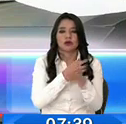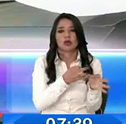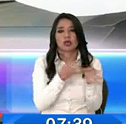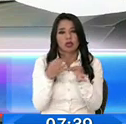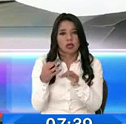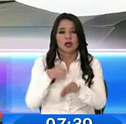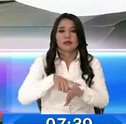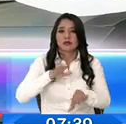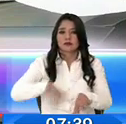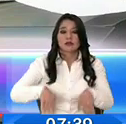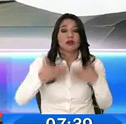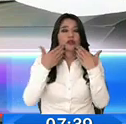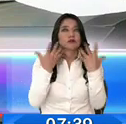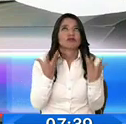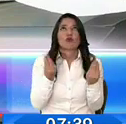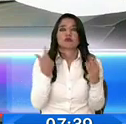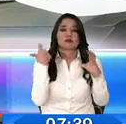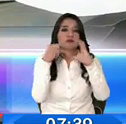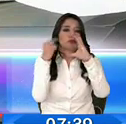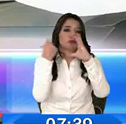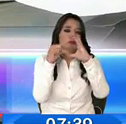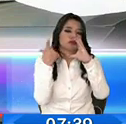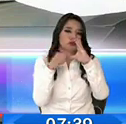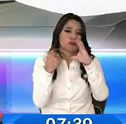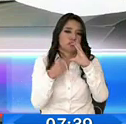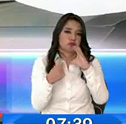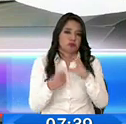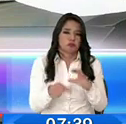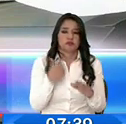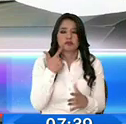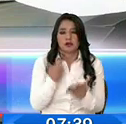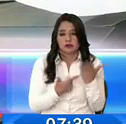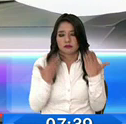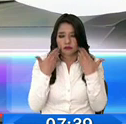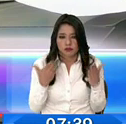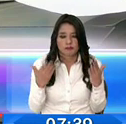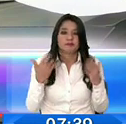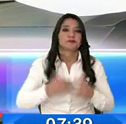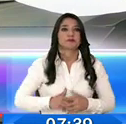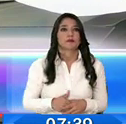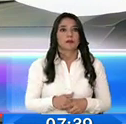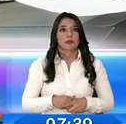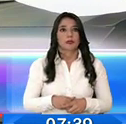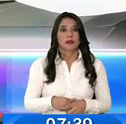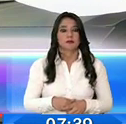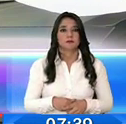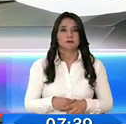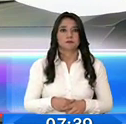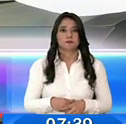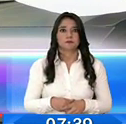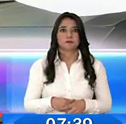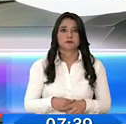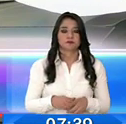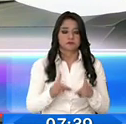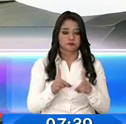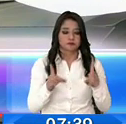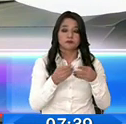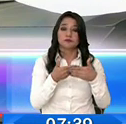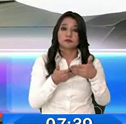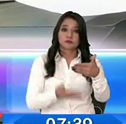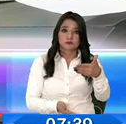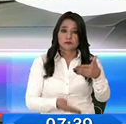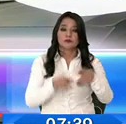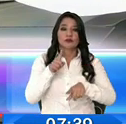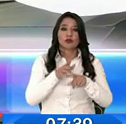no sé por qué la carga bueno hay muchas hay muchas razones que nos dicen y obviamente sin eso es documentación nosotros no